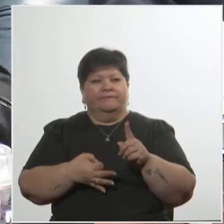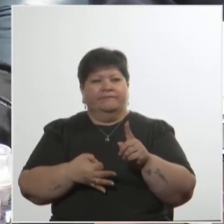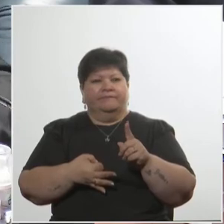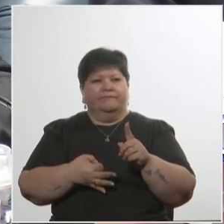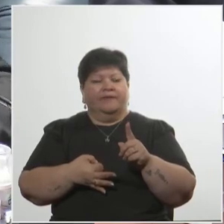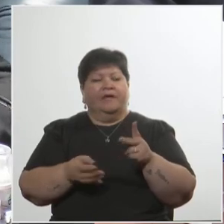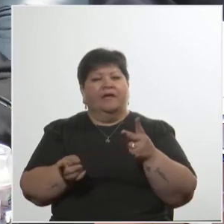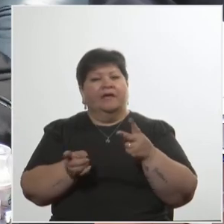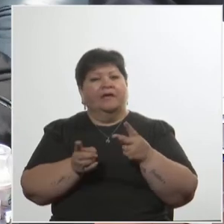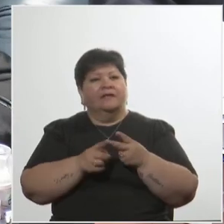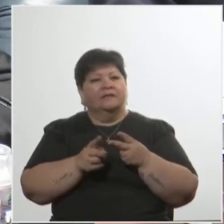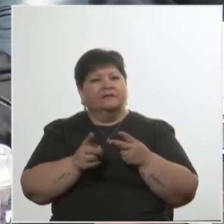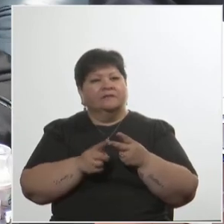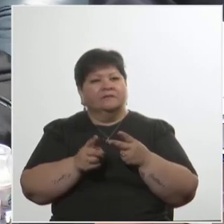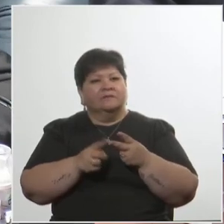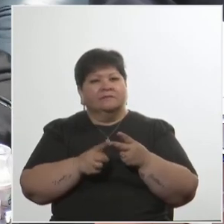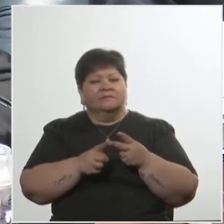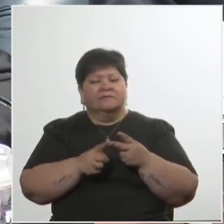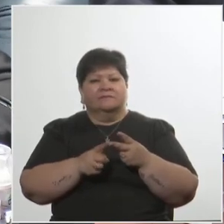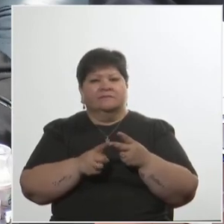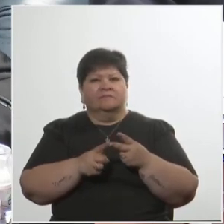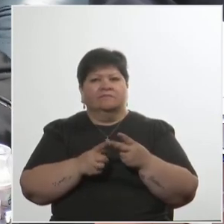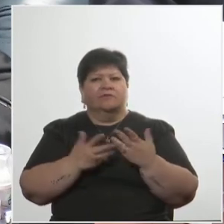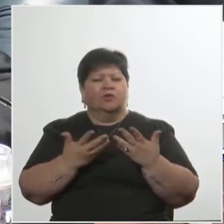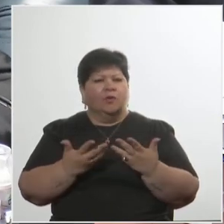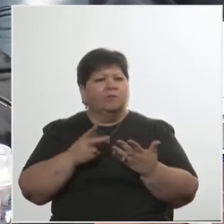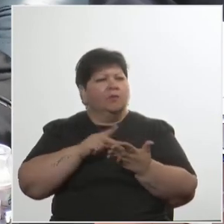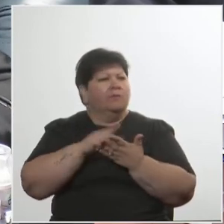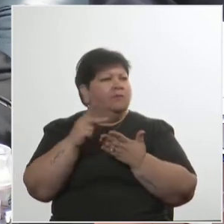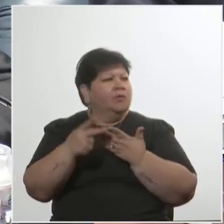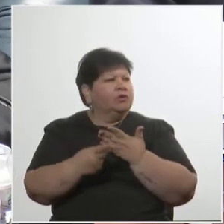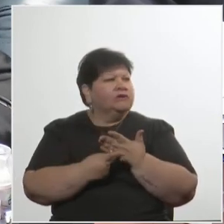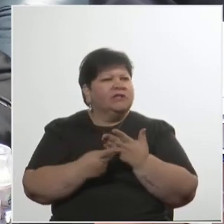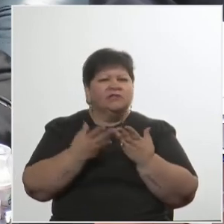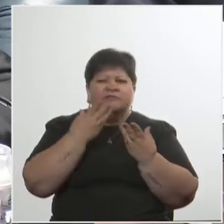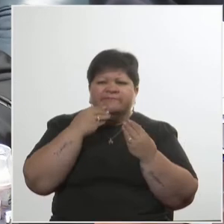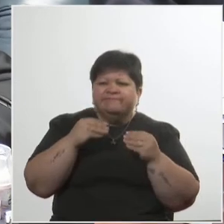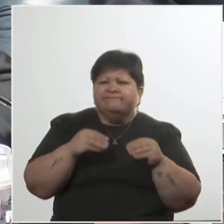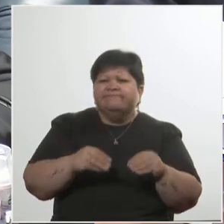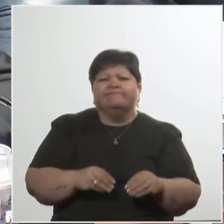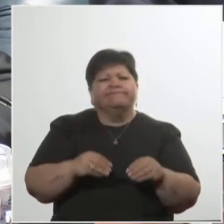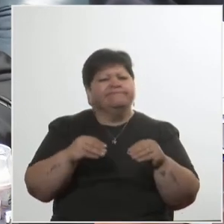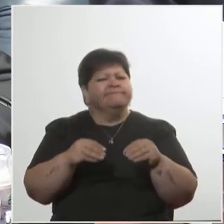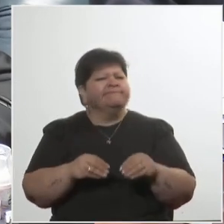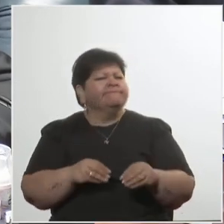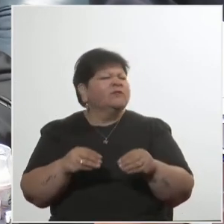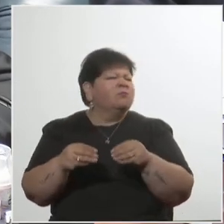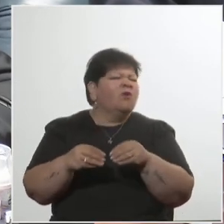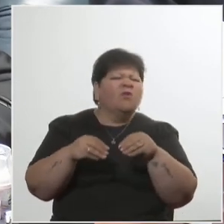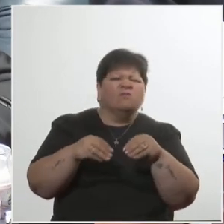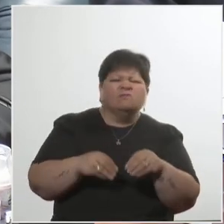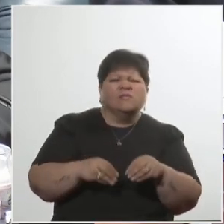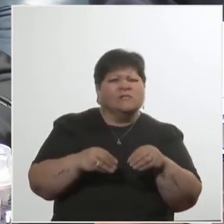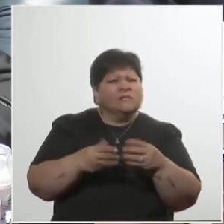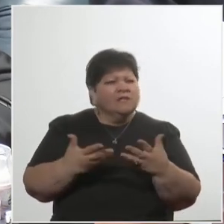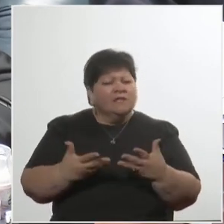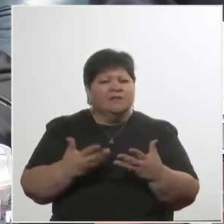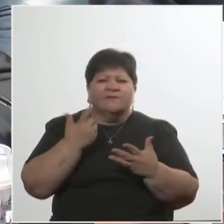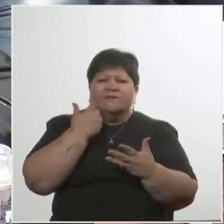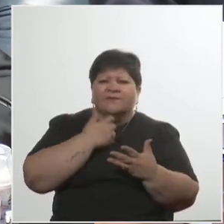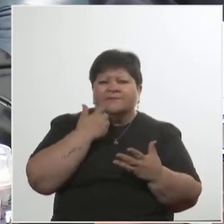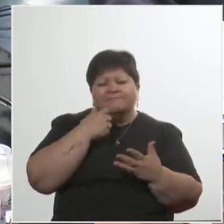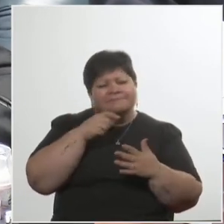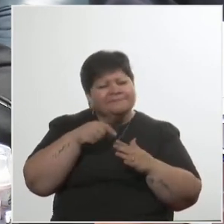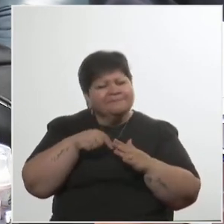es la vaguedad de este proyecto la variedad en varios aspectos fundamentalmente